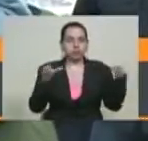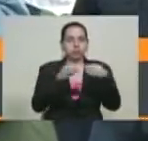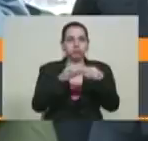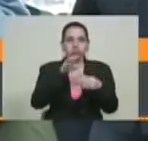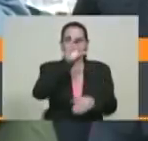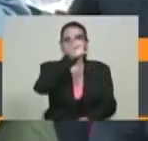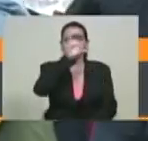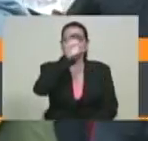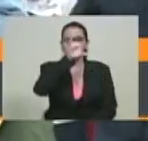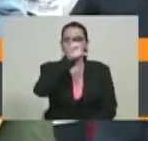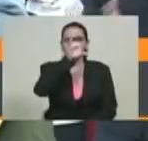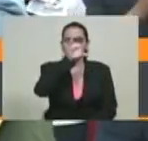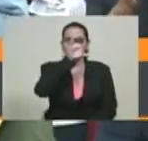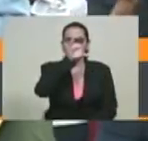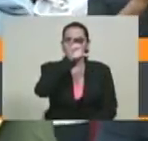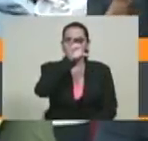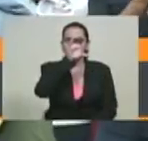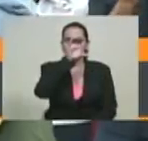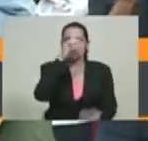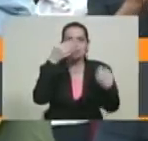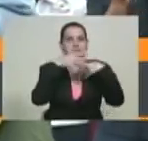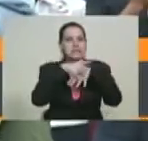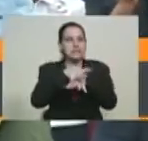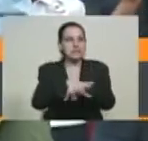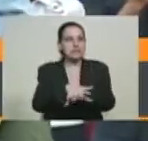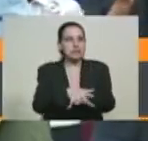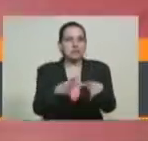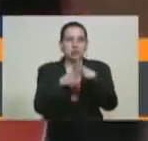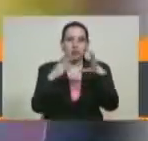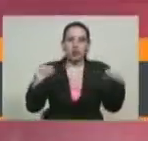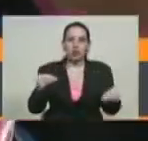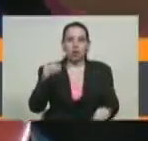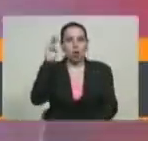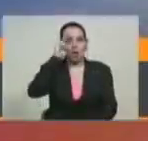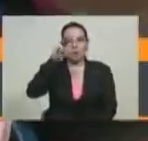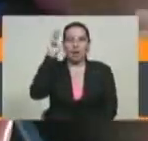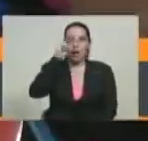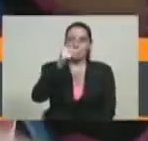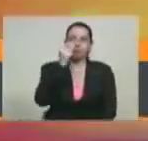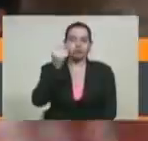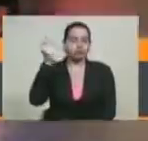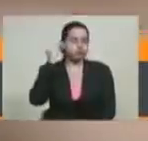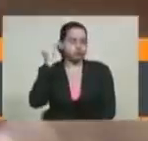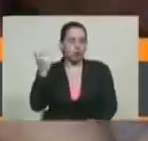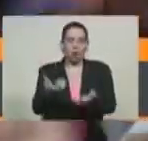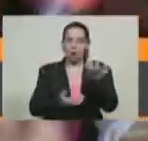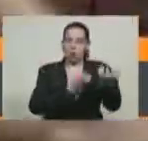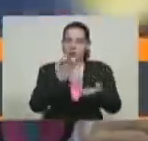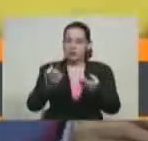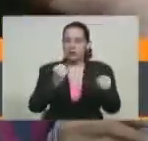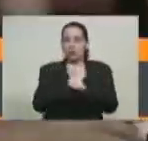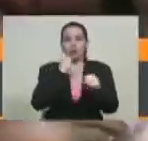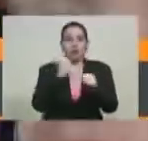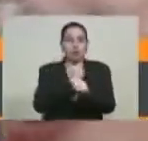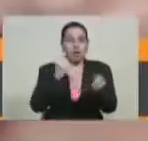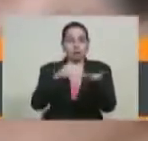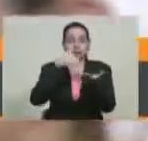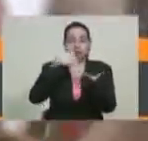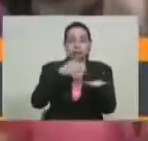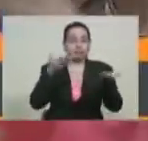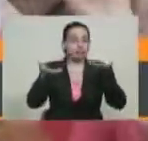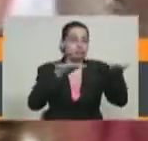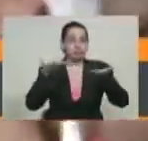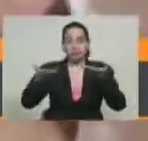patriótica con la integración de los maestros, las maestras, los cocineros, los trabajadores, los obreros,